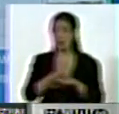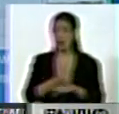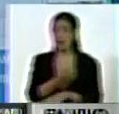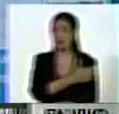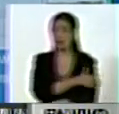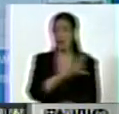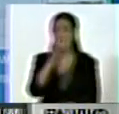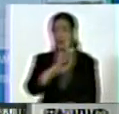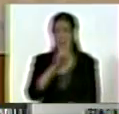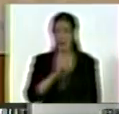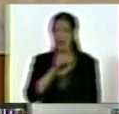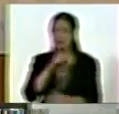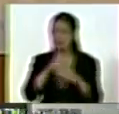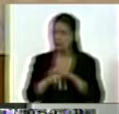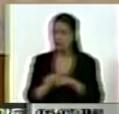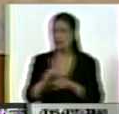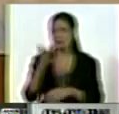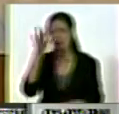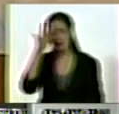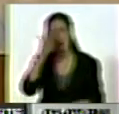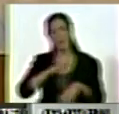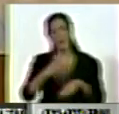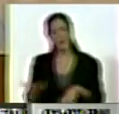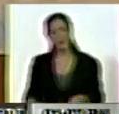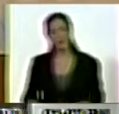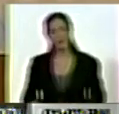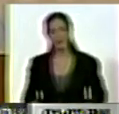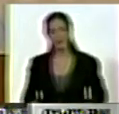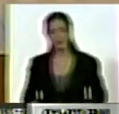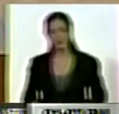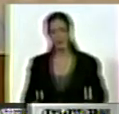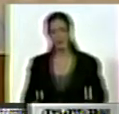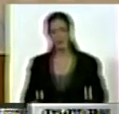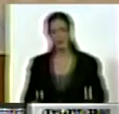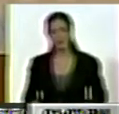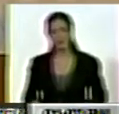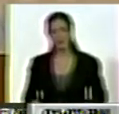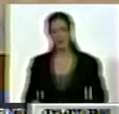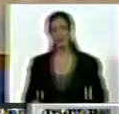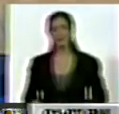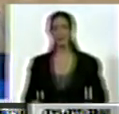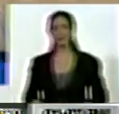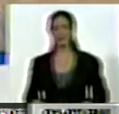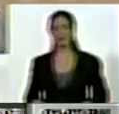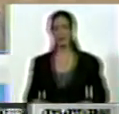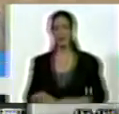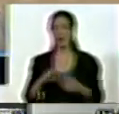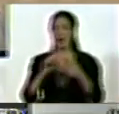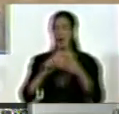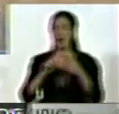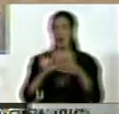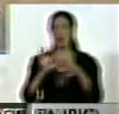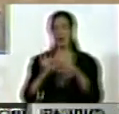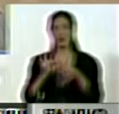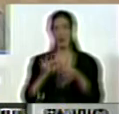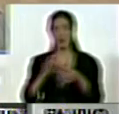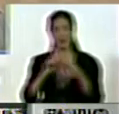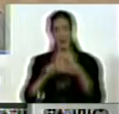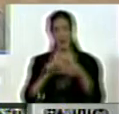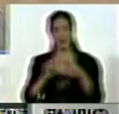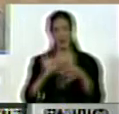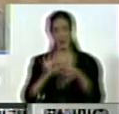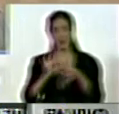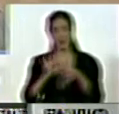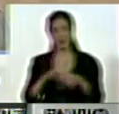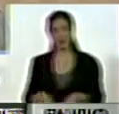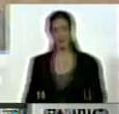venezolana. Porque además, qué curioso, las conexiones